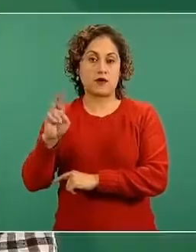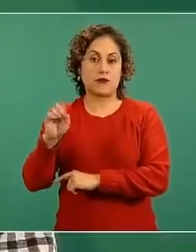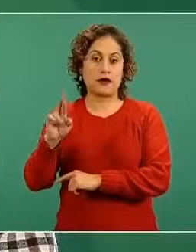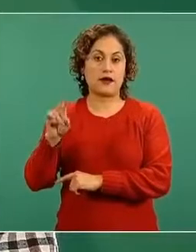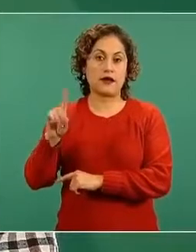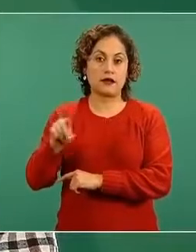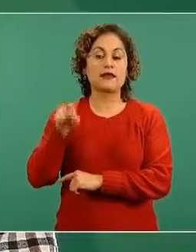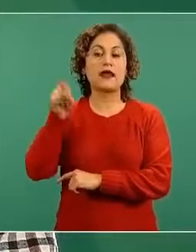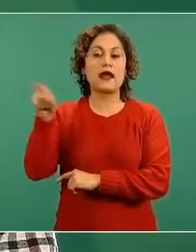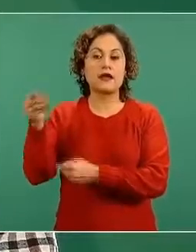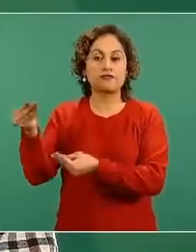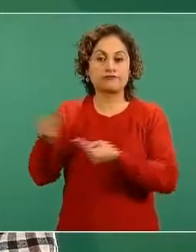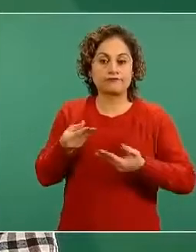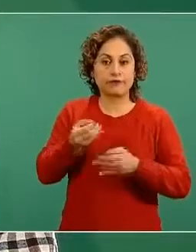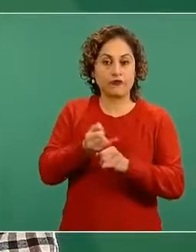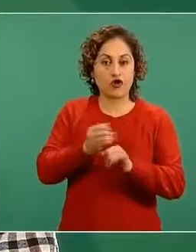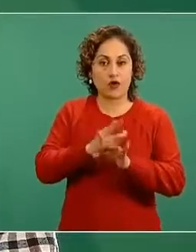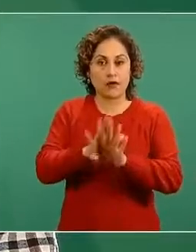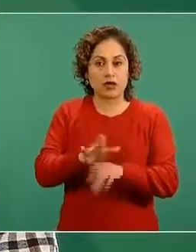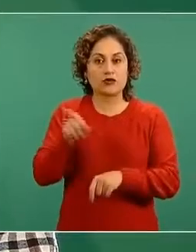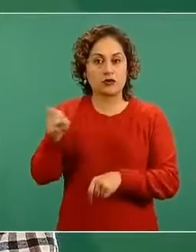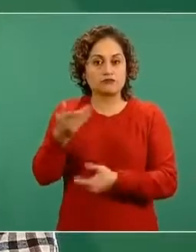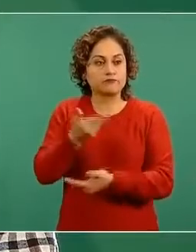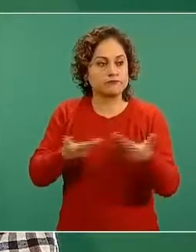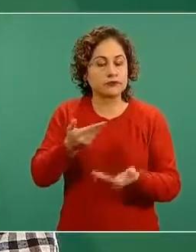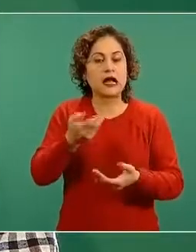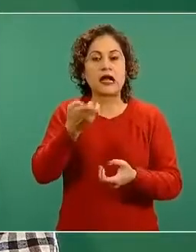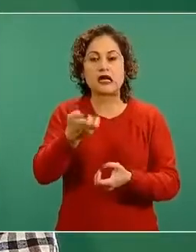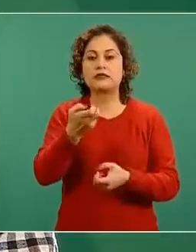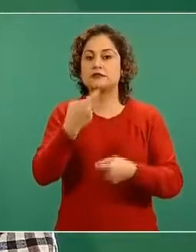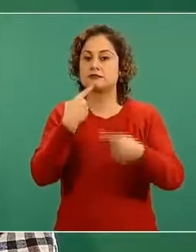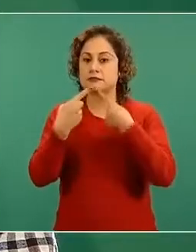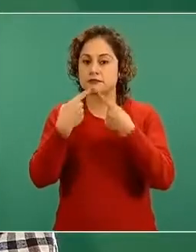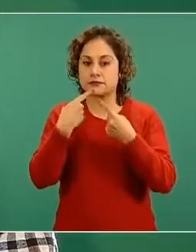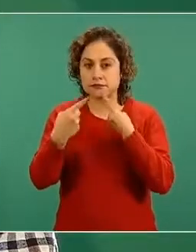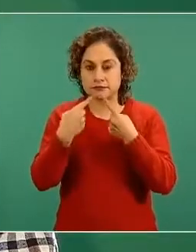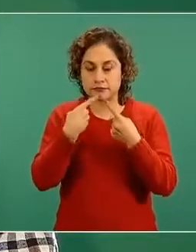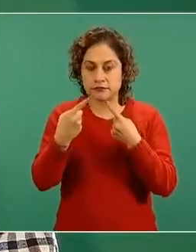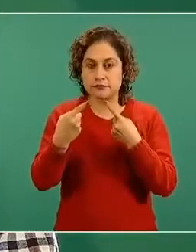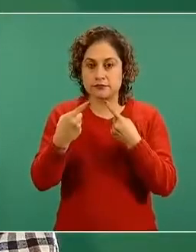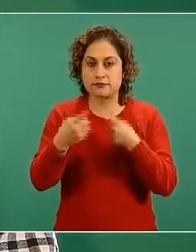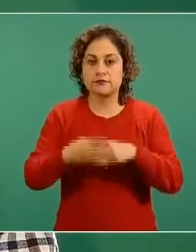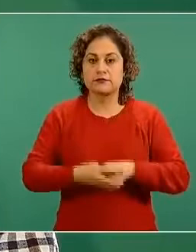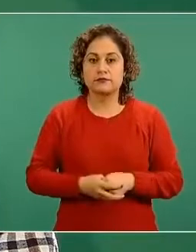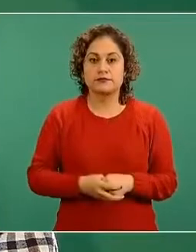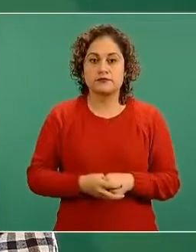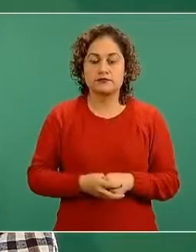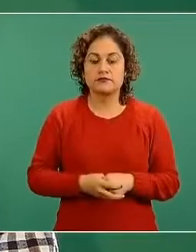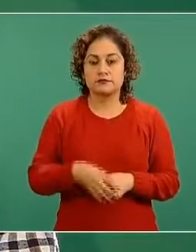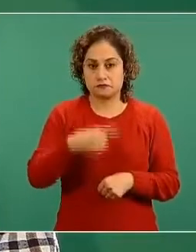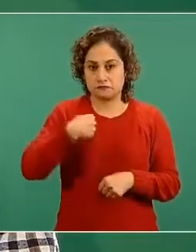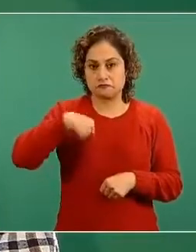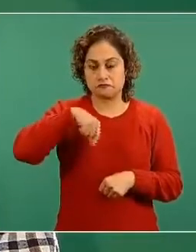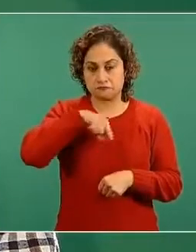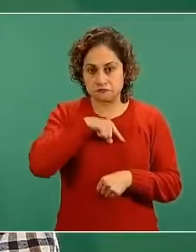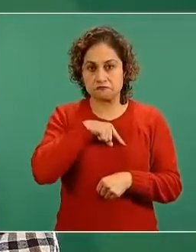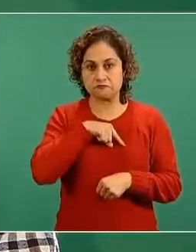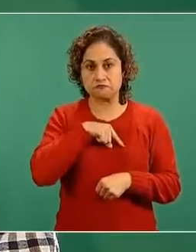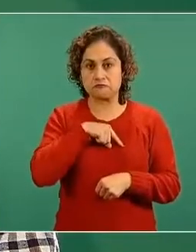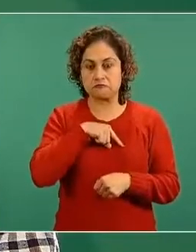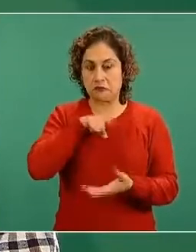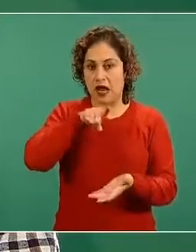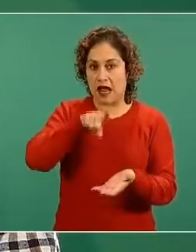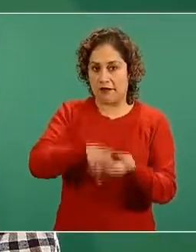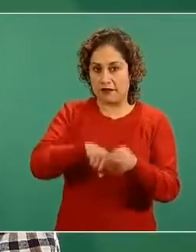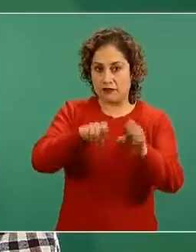la reflexión de este fenómeno y fue conversado con cierto detalle en el gobierno,